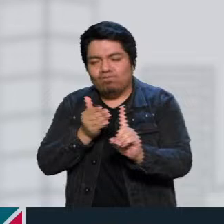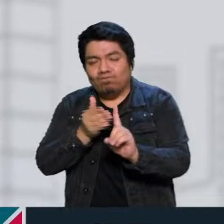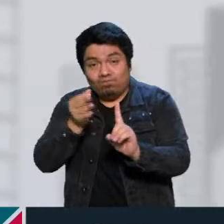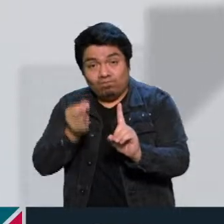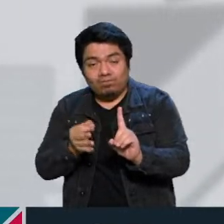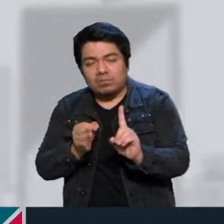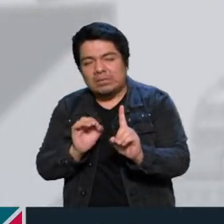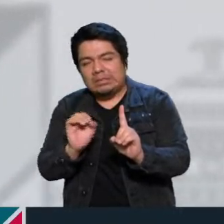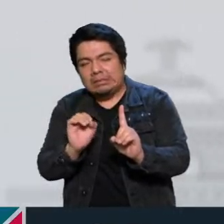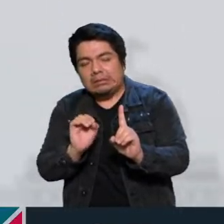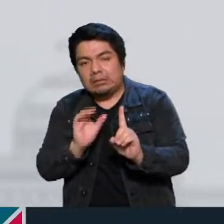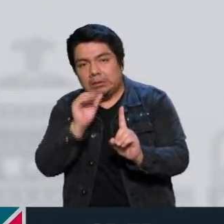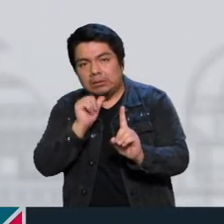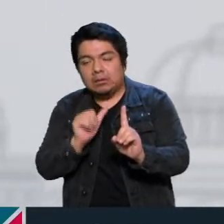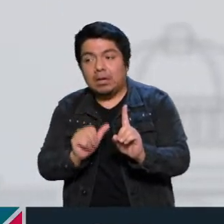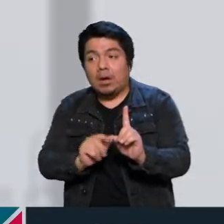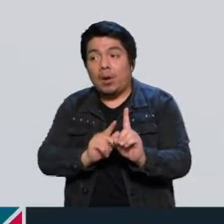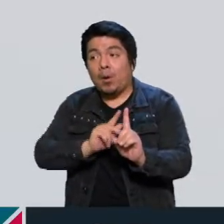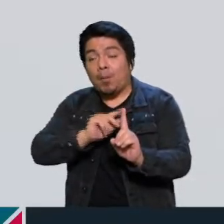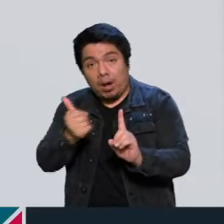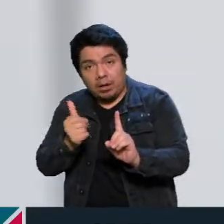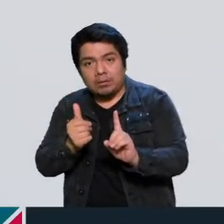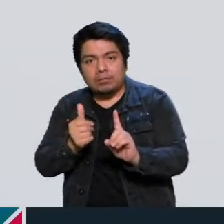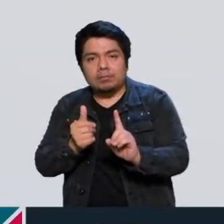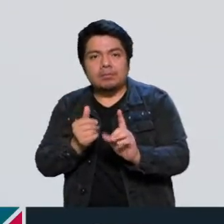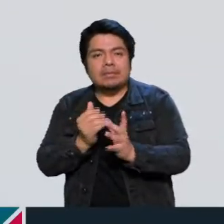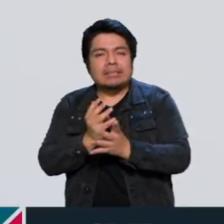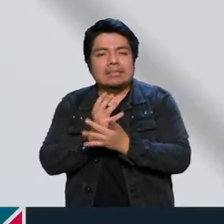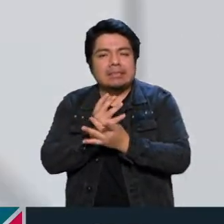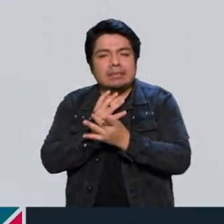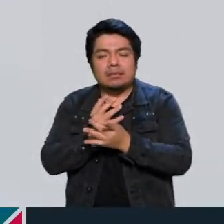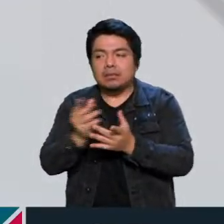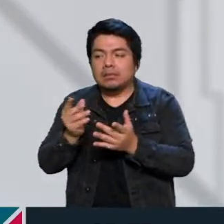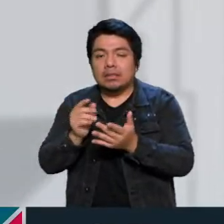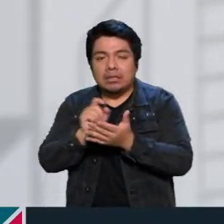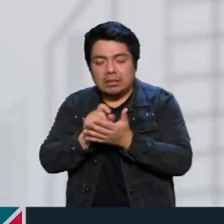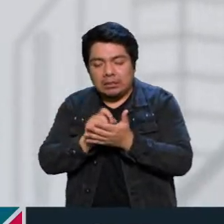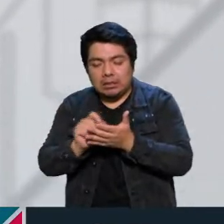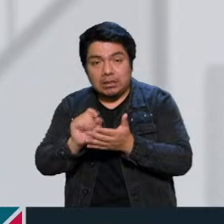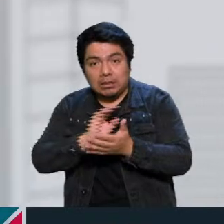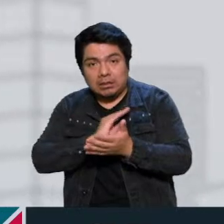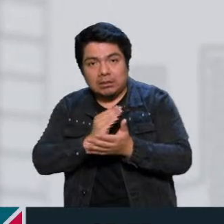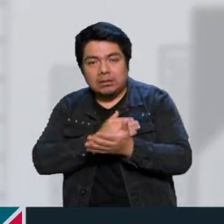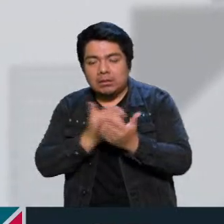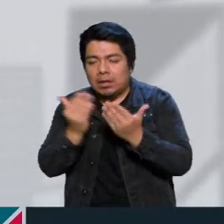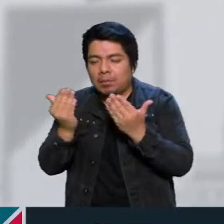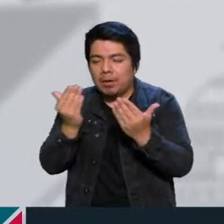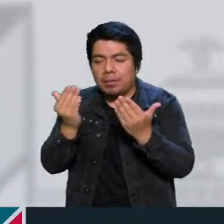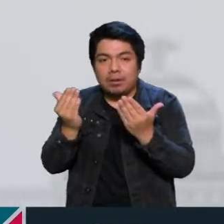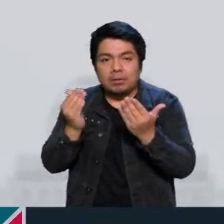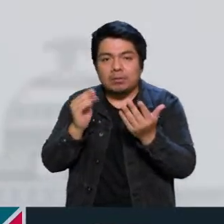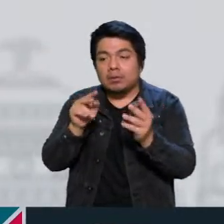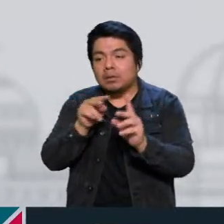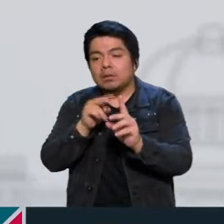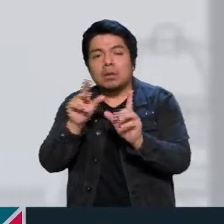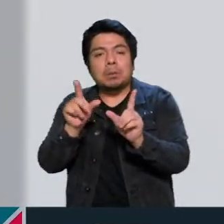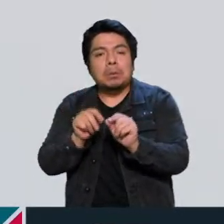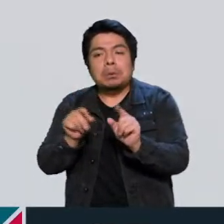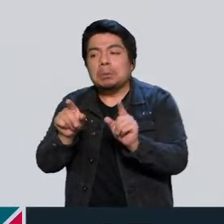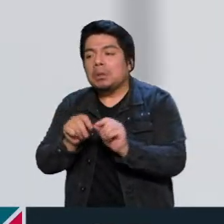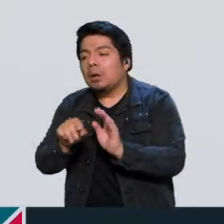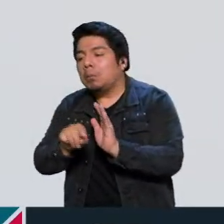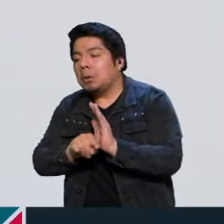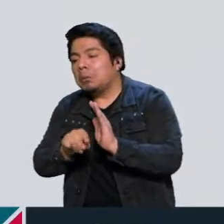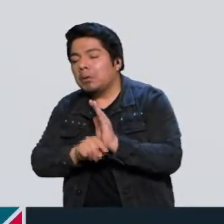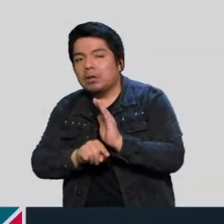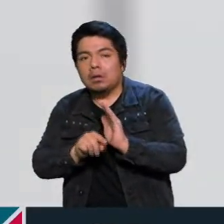realidad. Pero por otro lado también tenemos un espejo, como dice este escritor español, que es un espejo convexo, donde todo se minimiza y donde